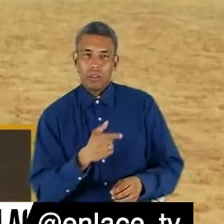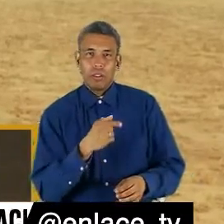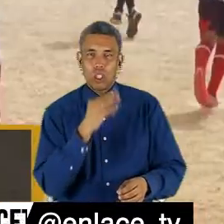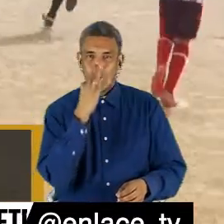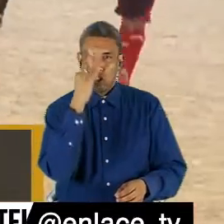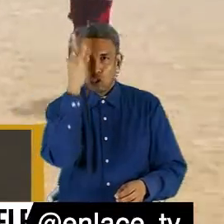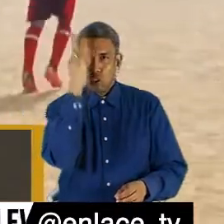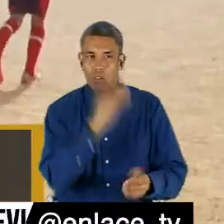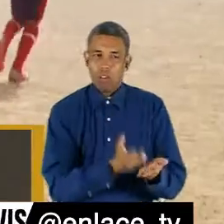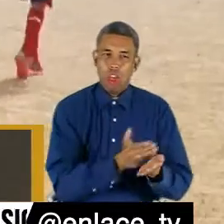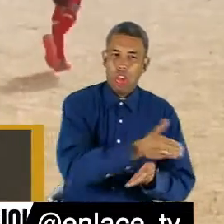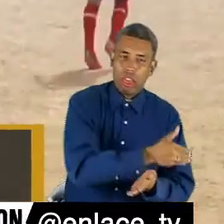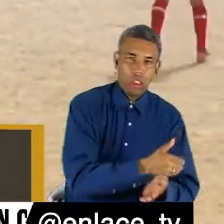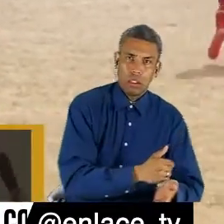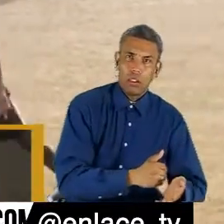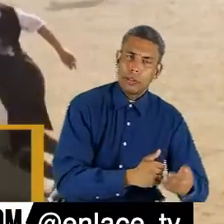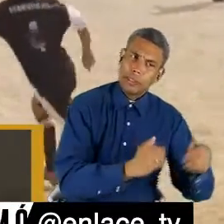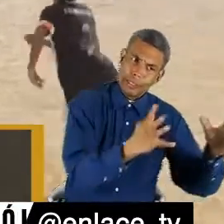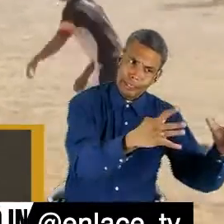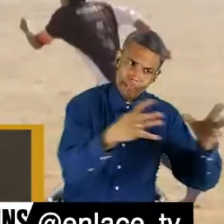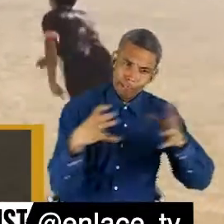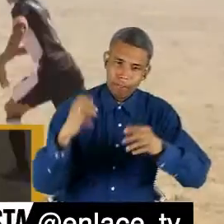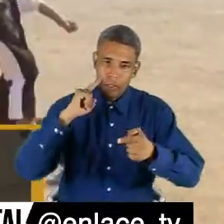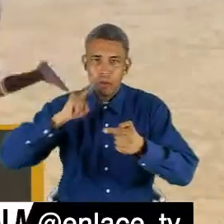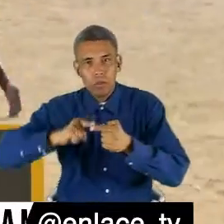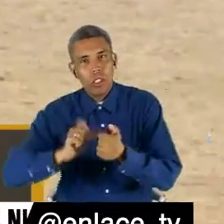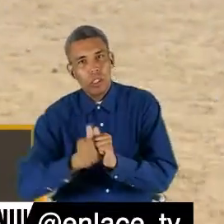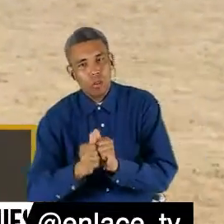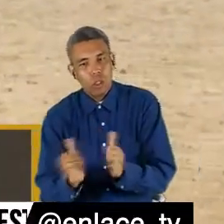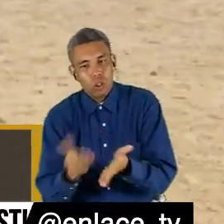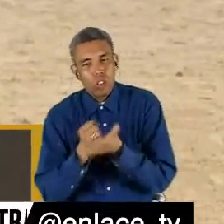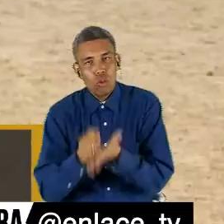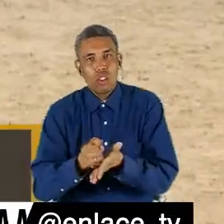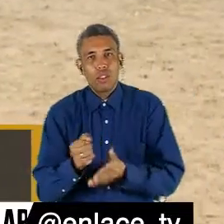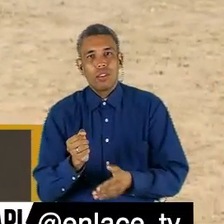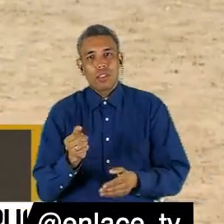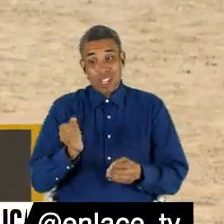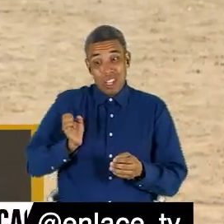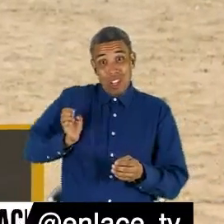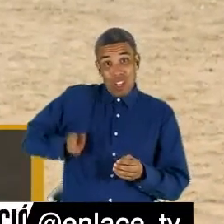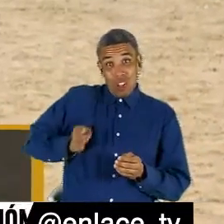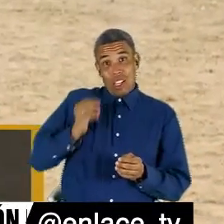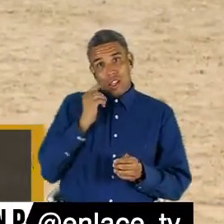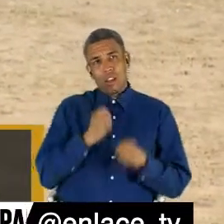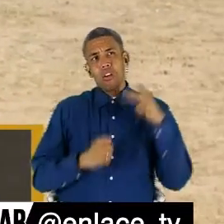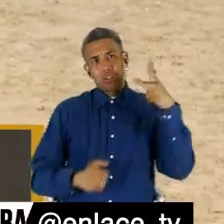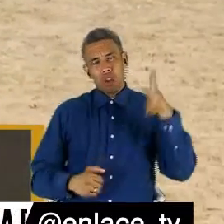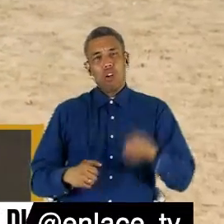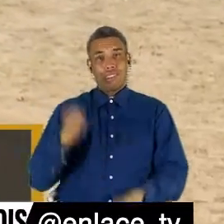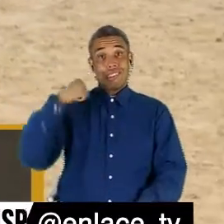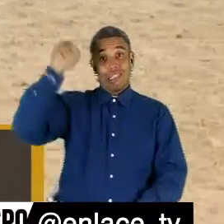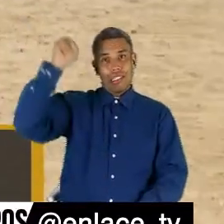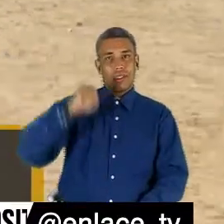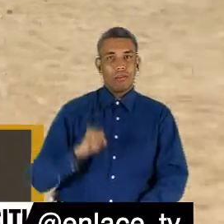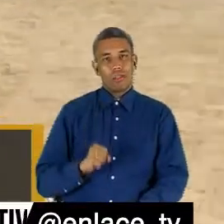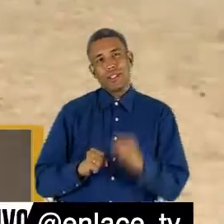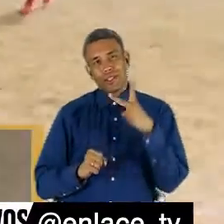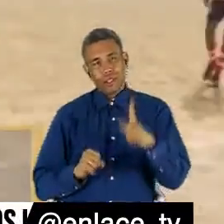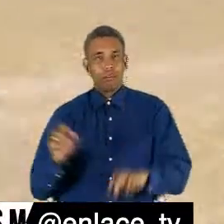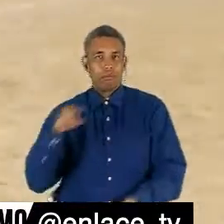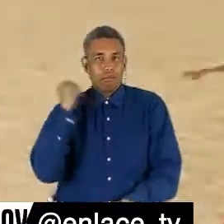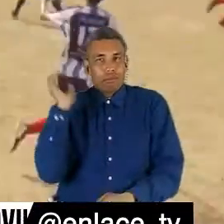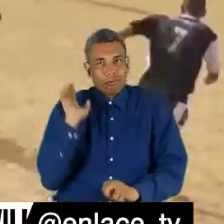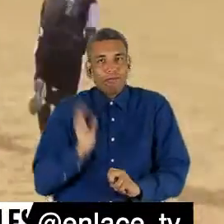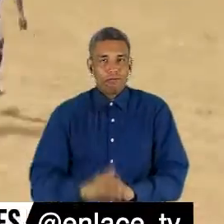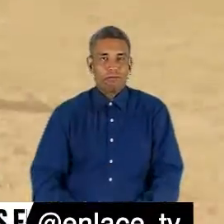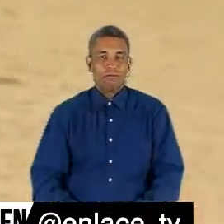vuelven a la civilización. 2 partidos ganados y 2 partidos perdidos son el balance que entregan en estos torneos